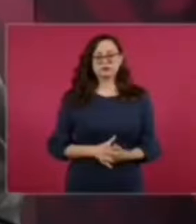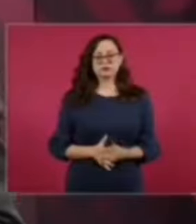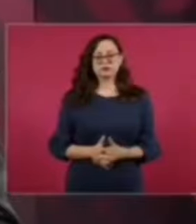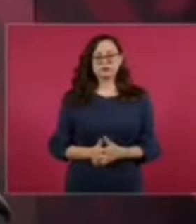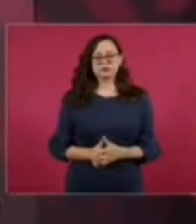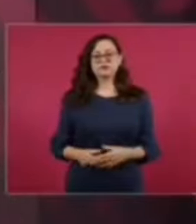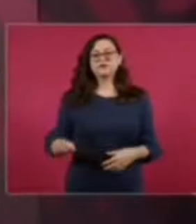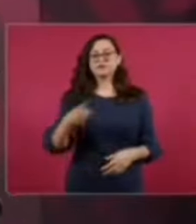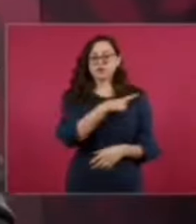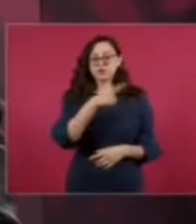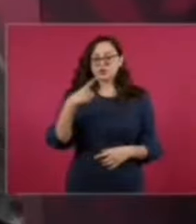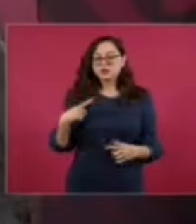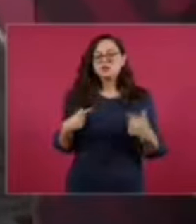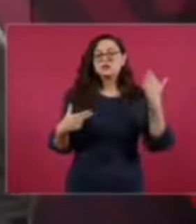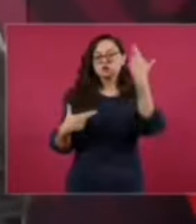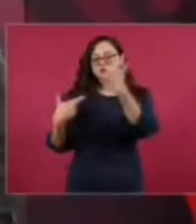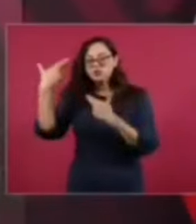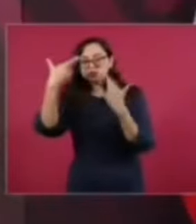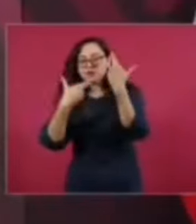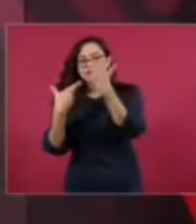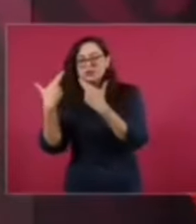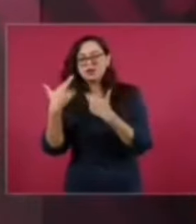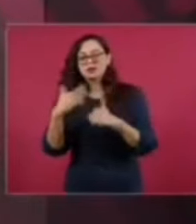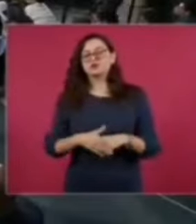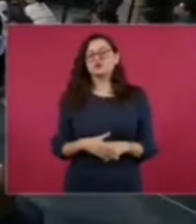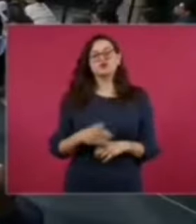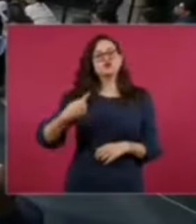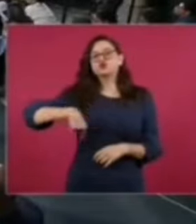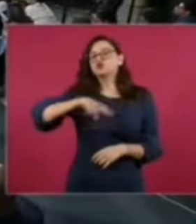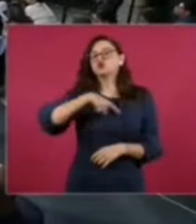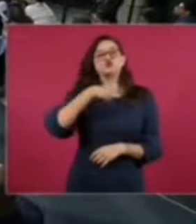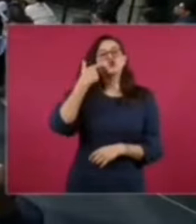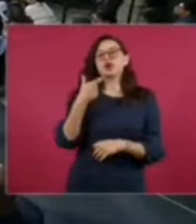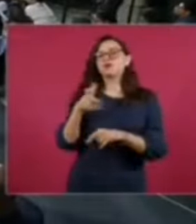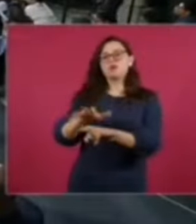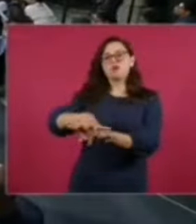Eso es lo que están pidiendo los conservadores.